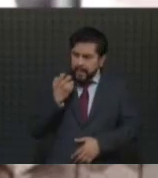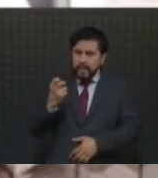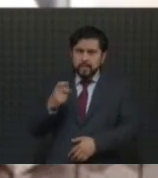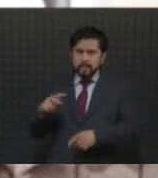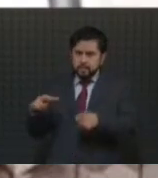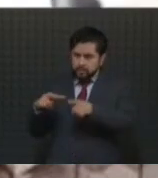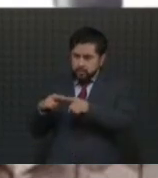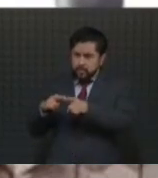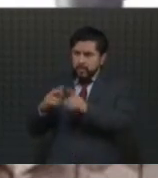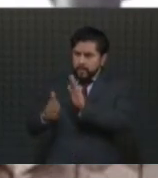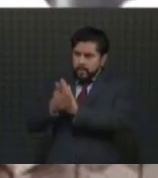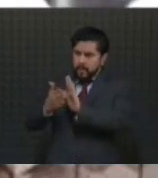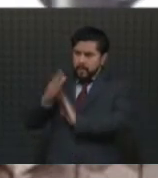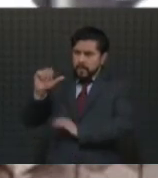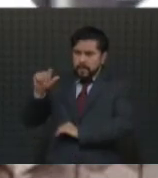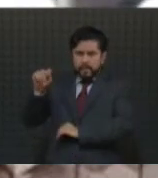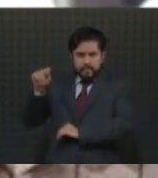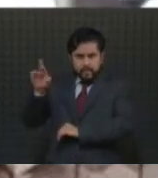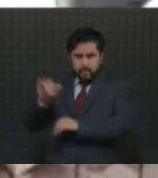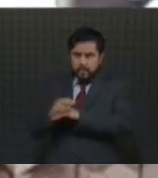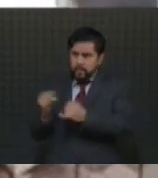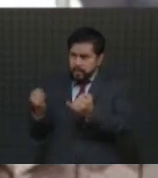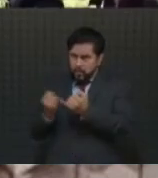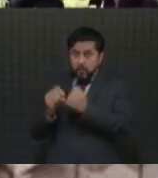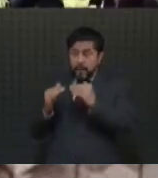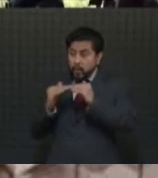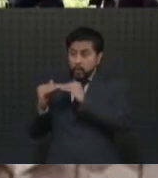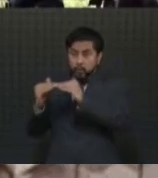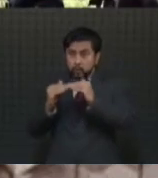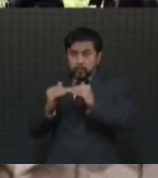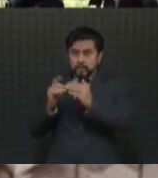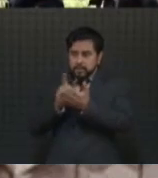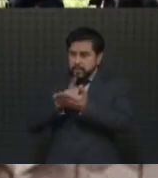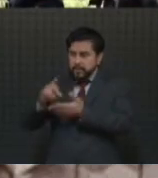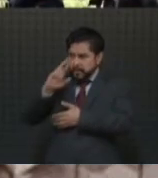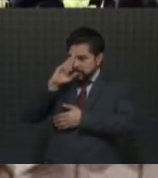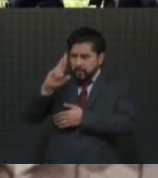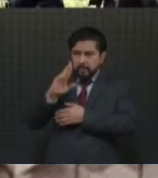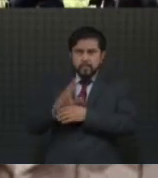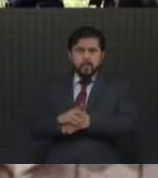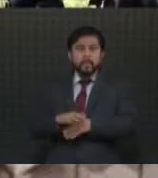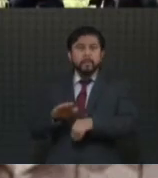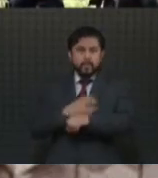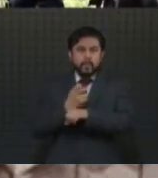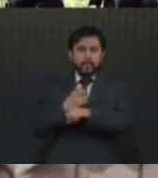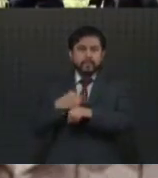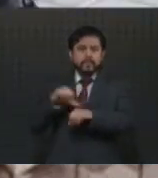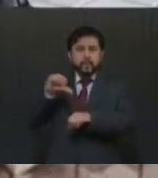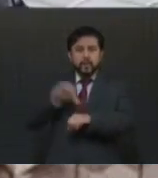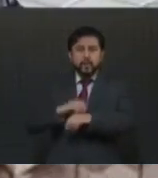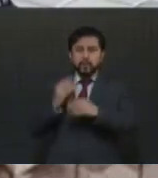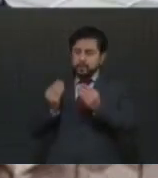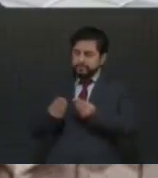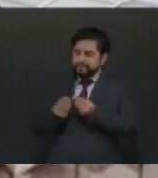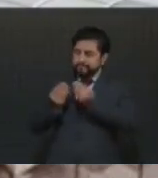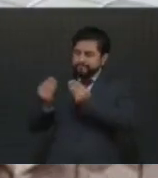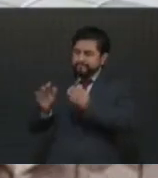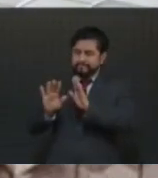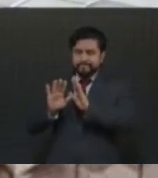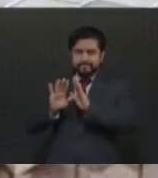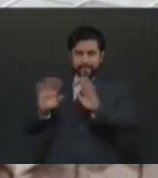y por eso estamos muy contentos de entregar este parque, que es naturaleza, pero es justicia social